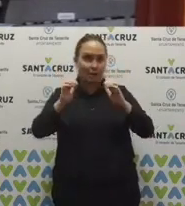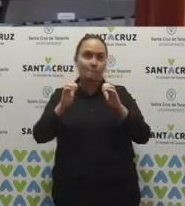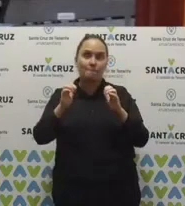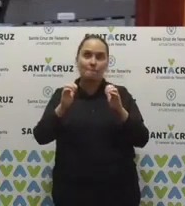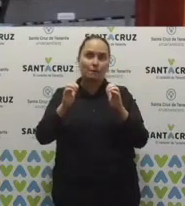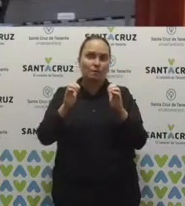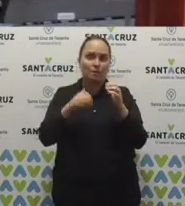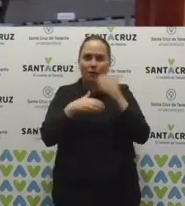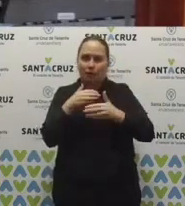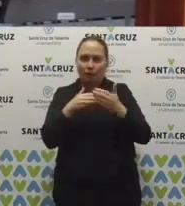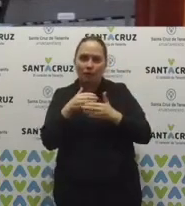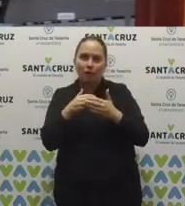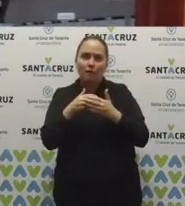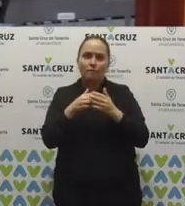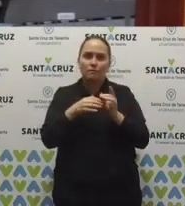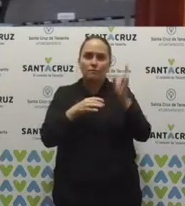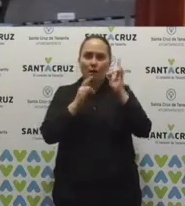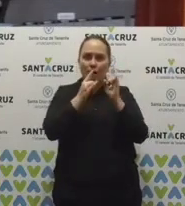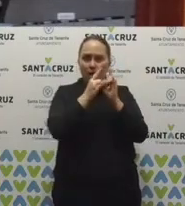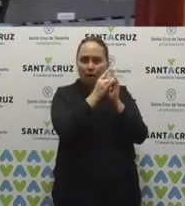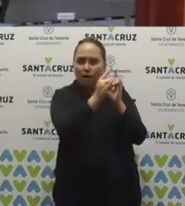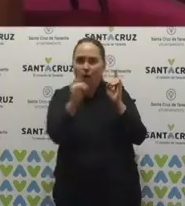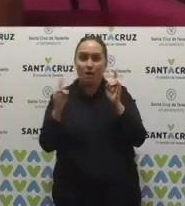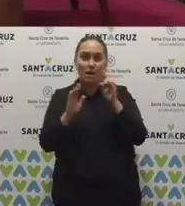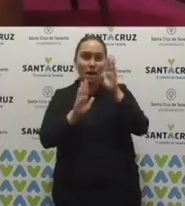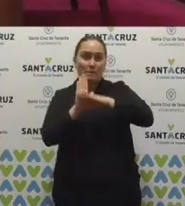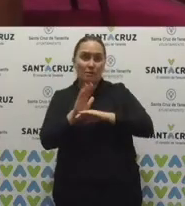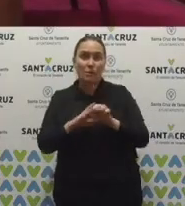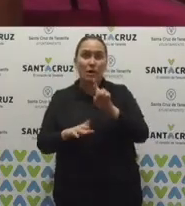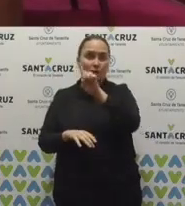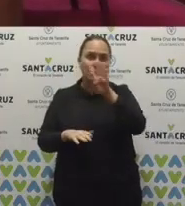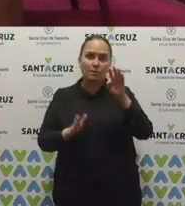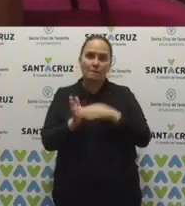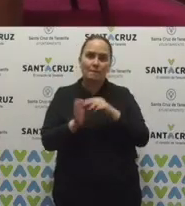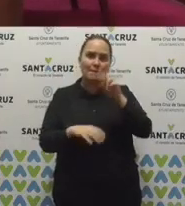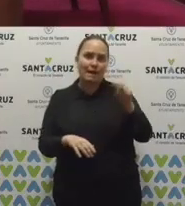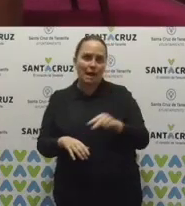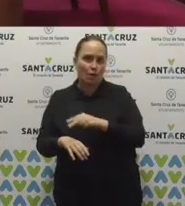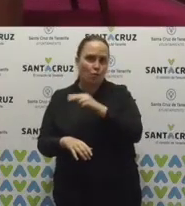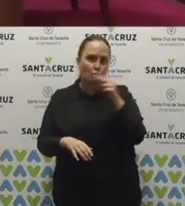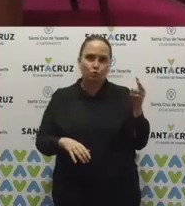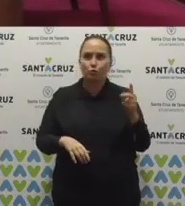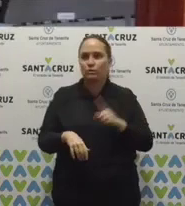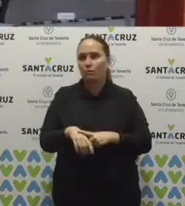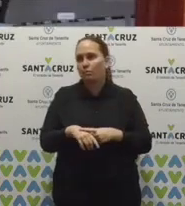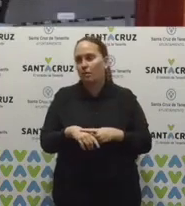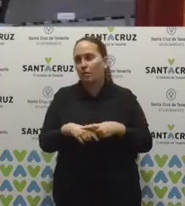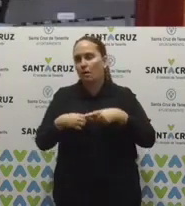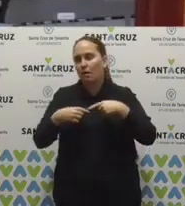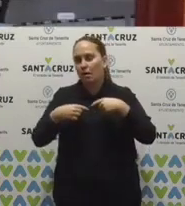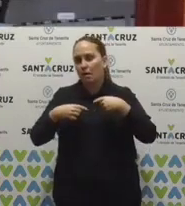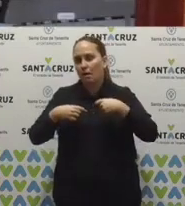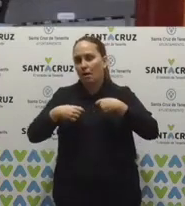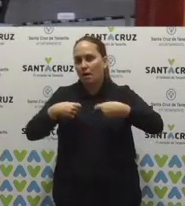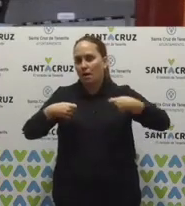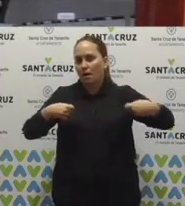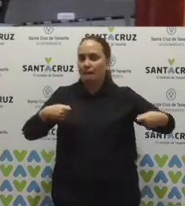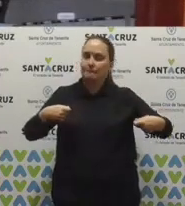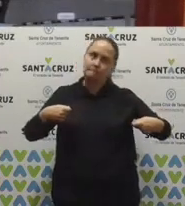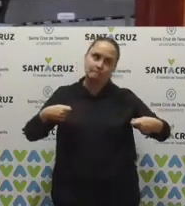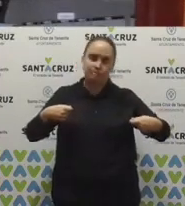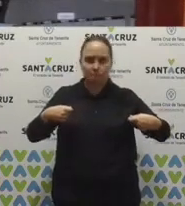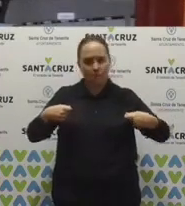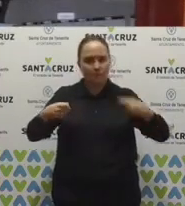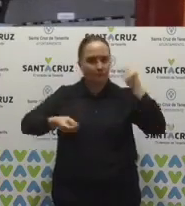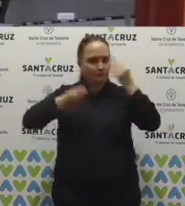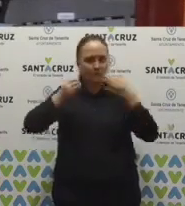limitada y un aplicativo de catorce mil euros que nos lleve todo este tiempo yo creo que tiene que hacernos reflexionar y luego un poquito de